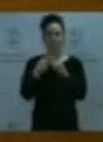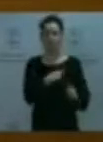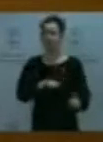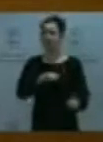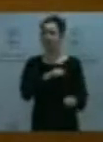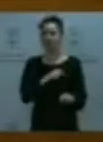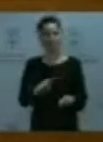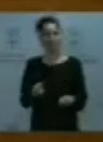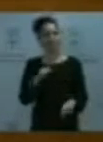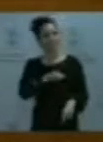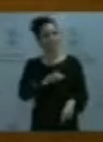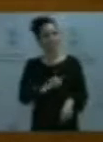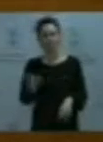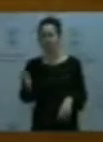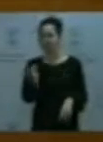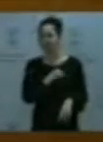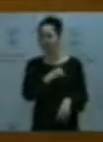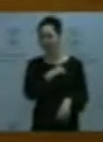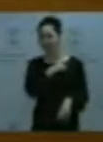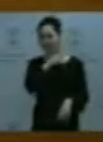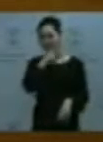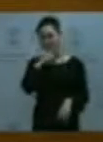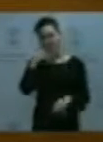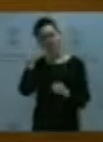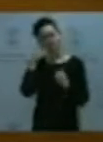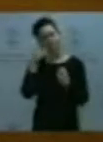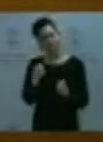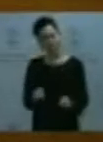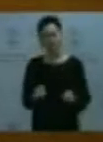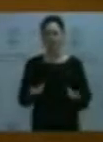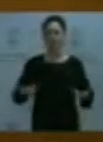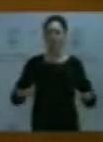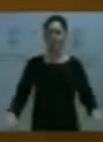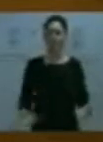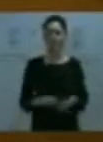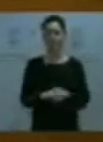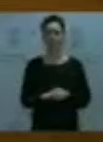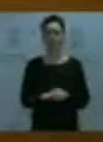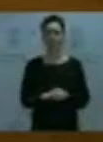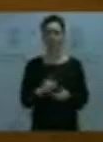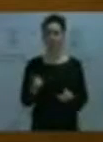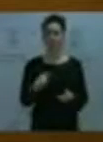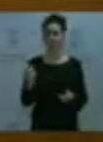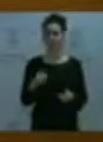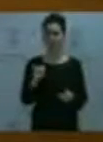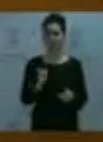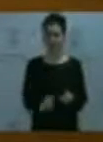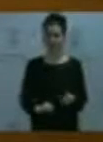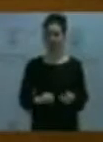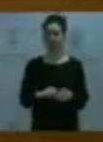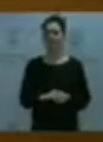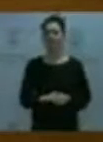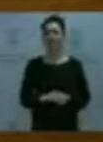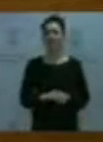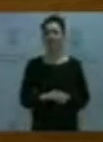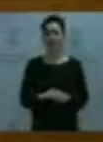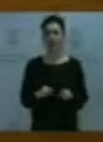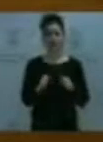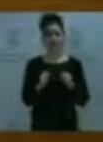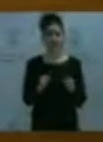Peor que el resto. Y claro, cuando tenemos una evolución de crecimiento natural de